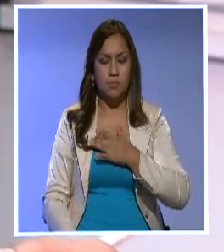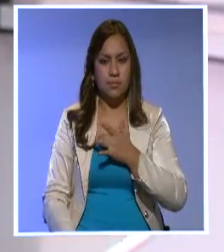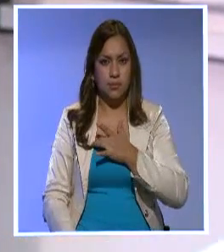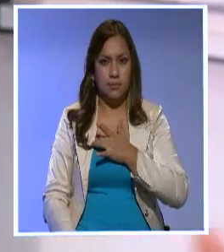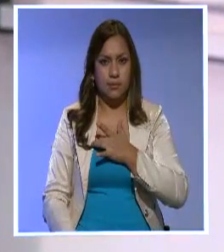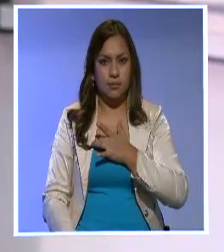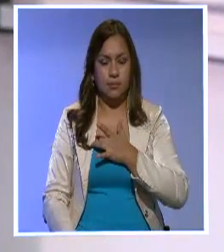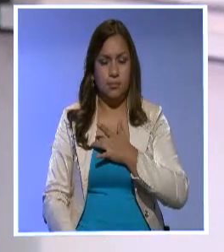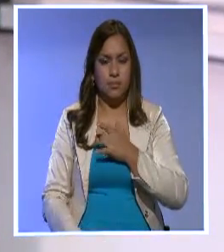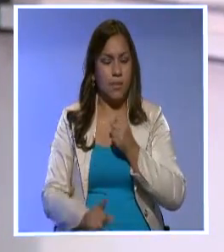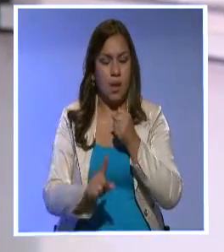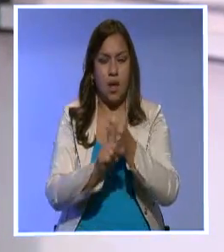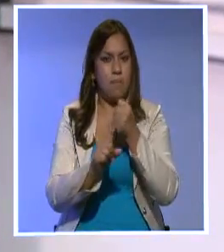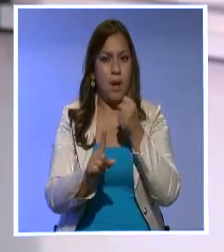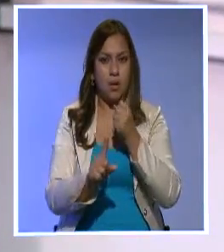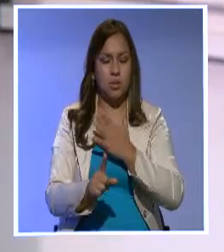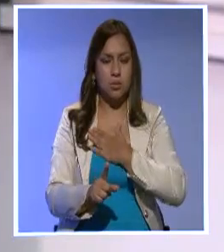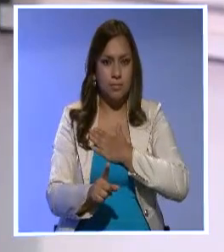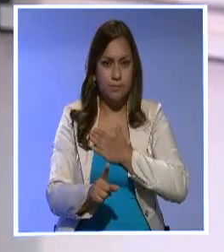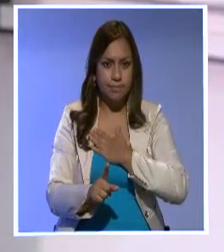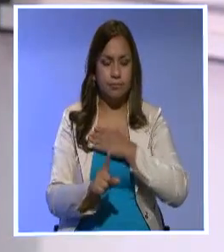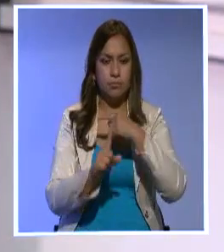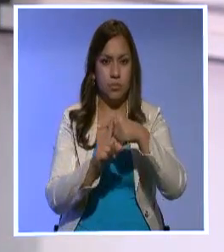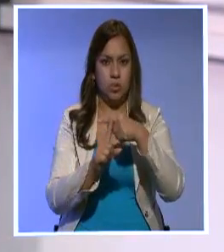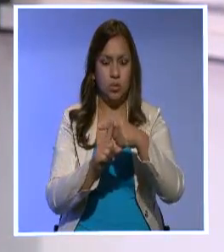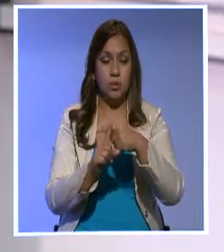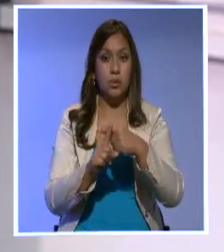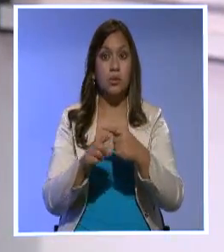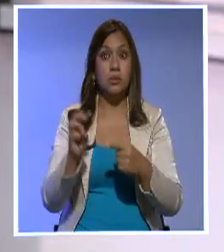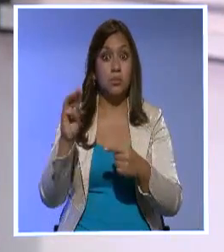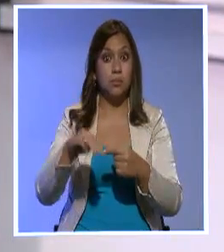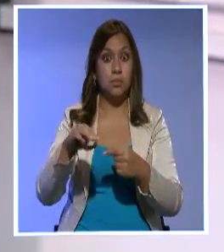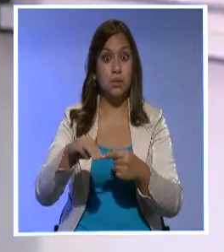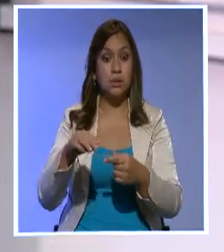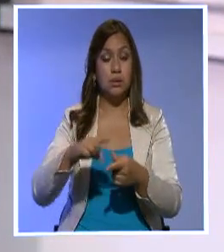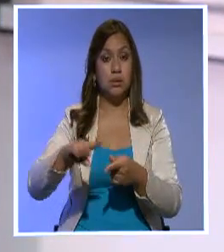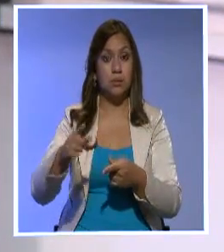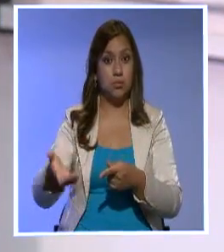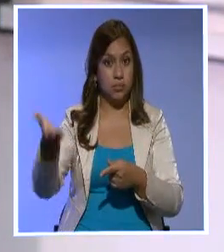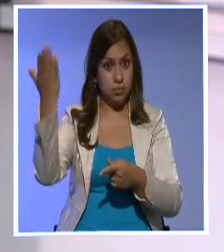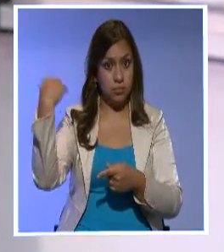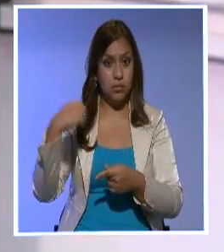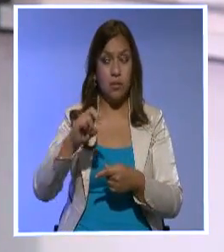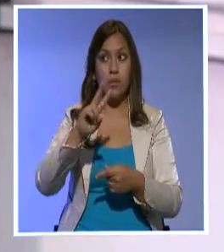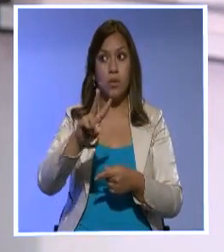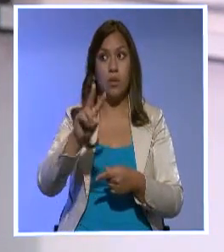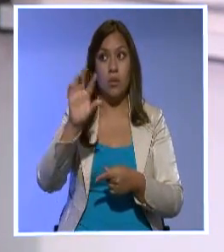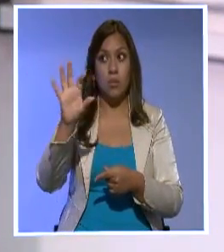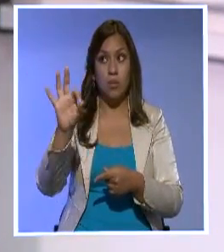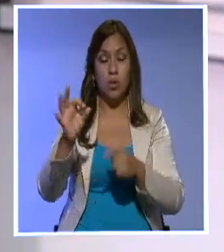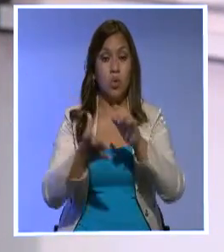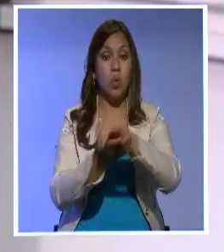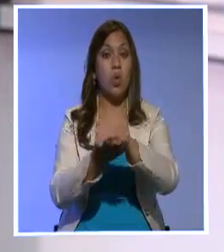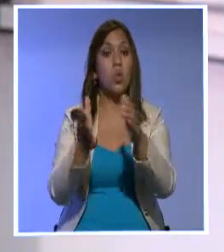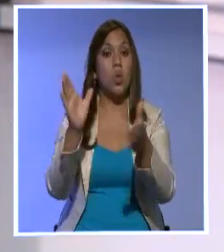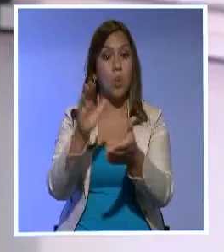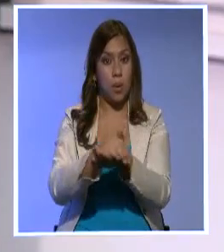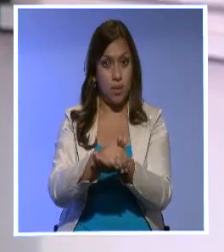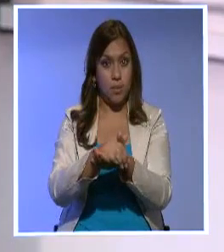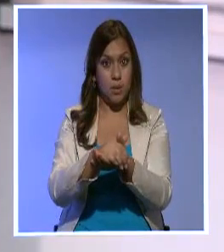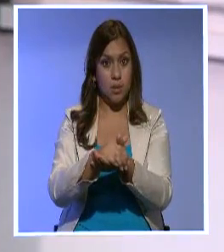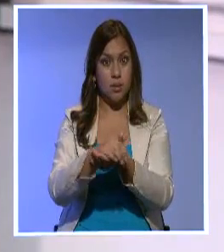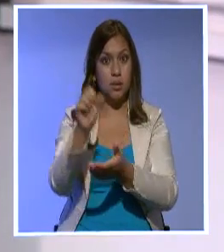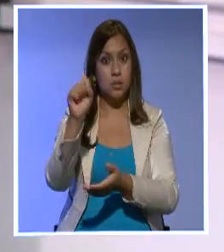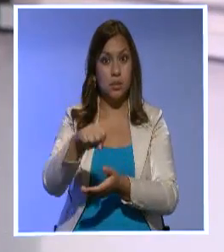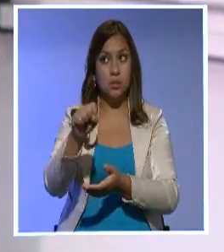dejó realmente impactados haber estado el martes de la semana pasada el martes 29 de noviembre en todas